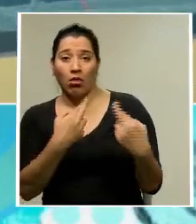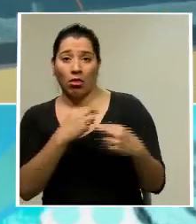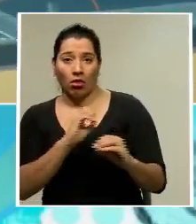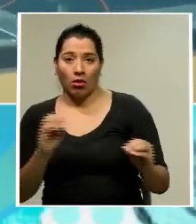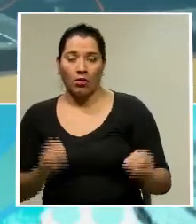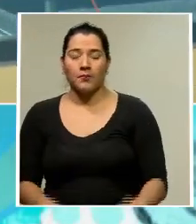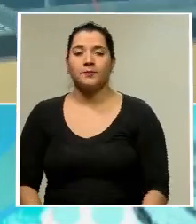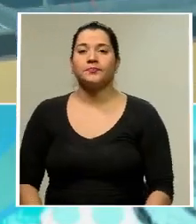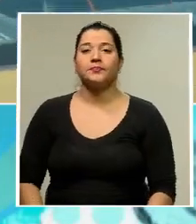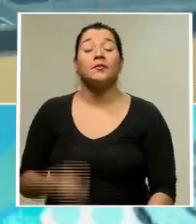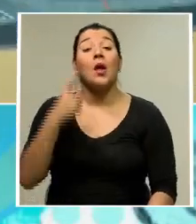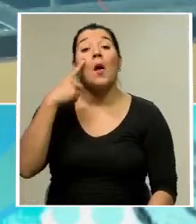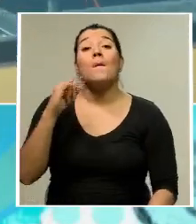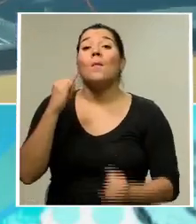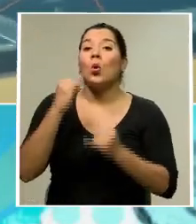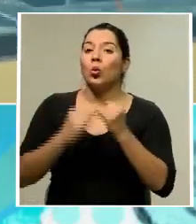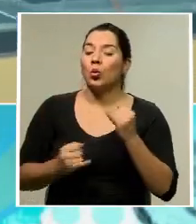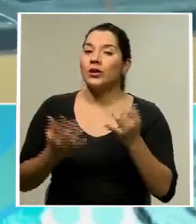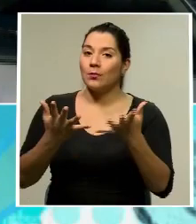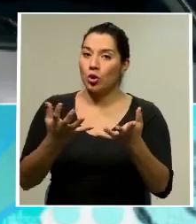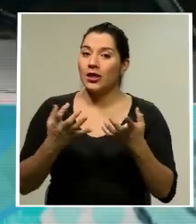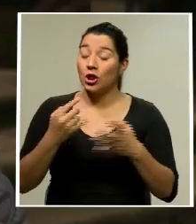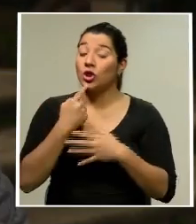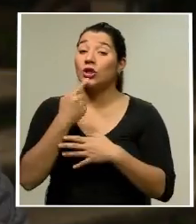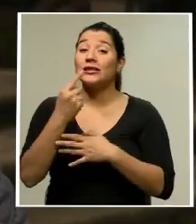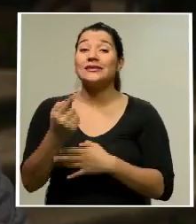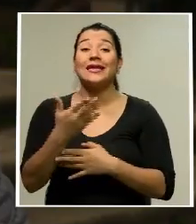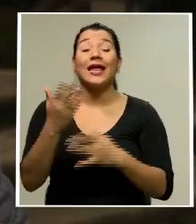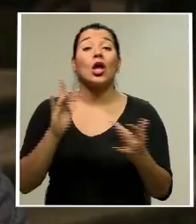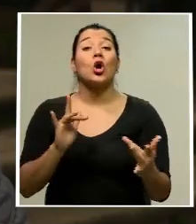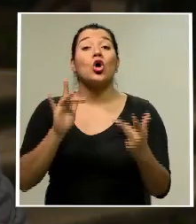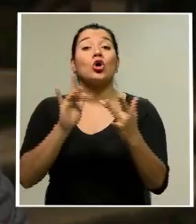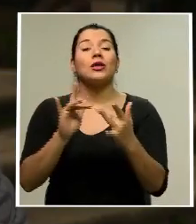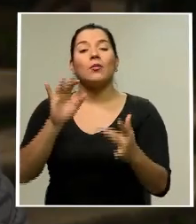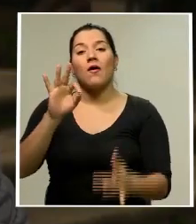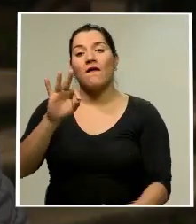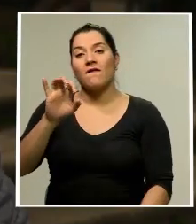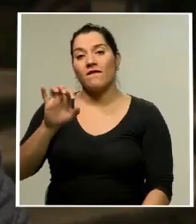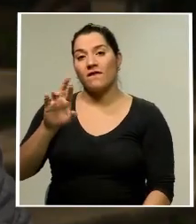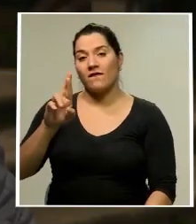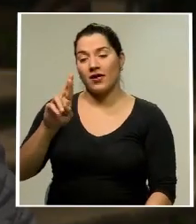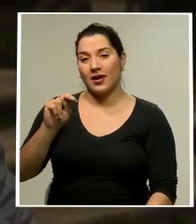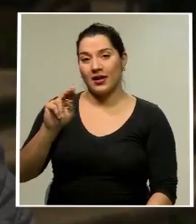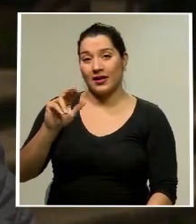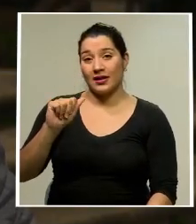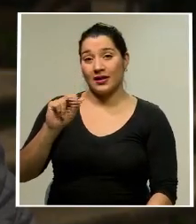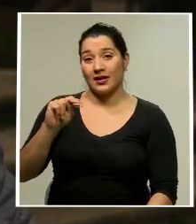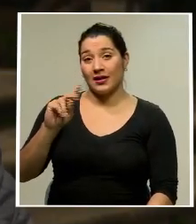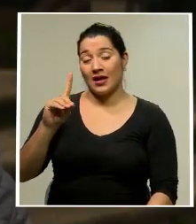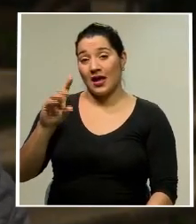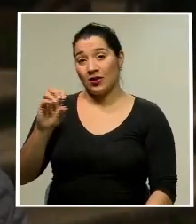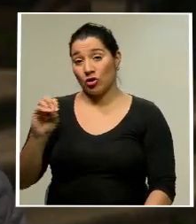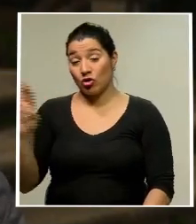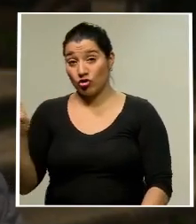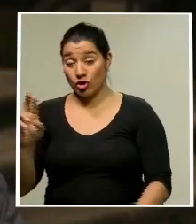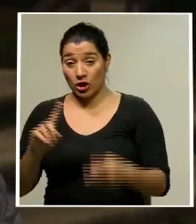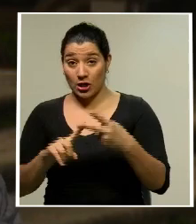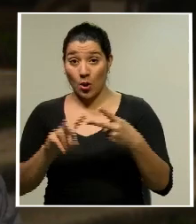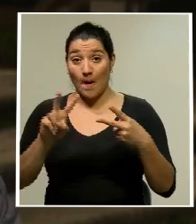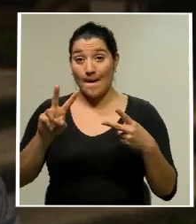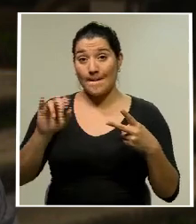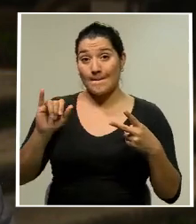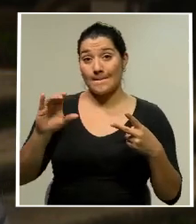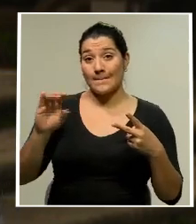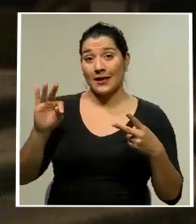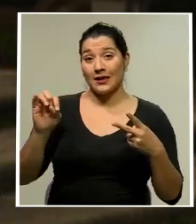Bien, por último, indicarles que contactamos a don Fernando Rodríguez, también a don Víctor Morales. Ambos